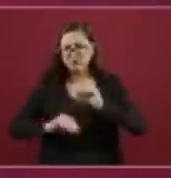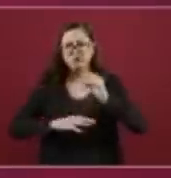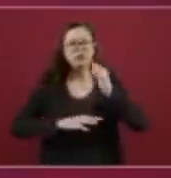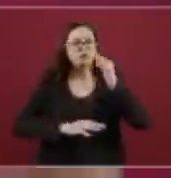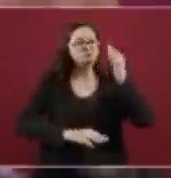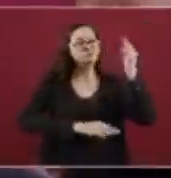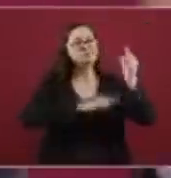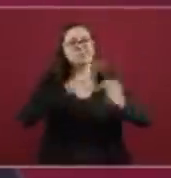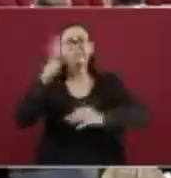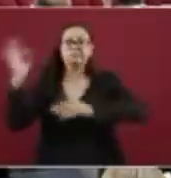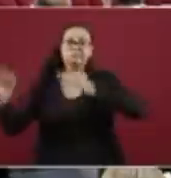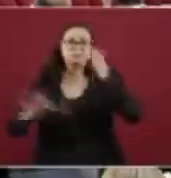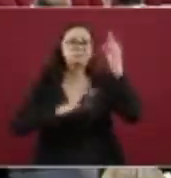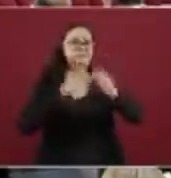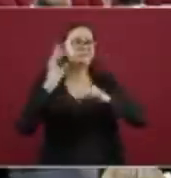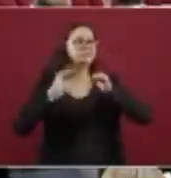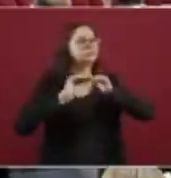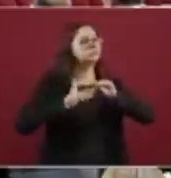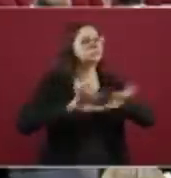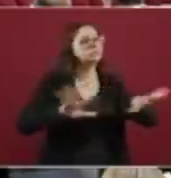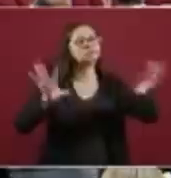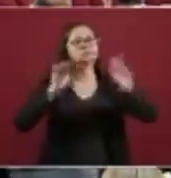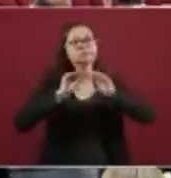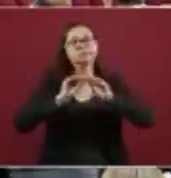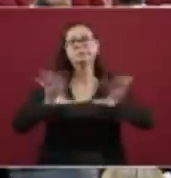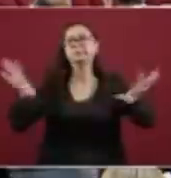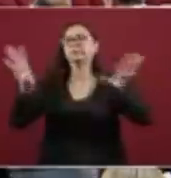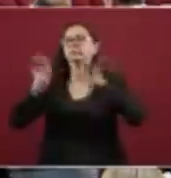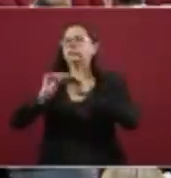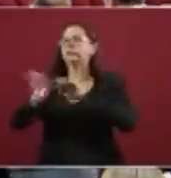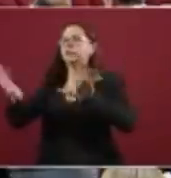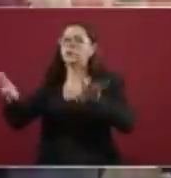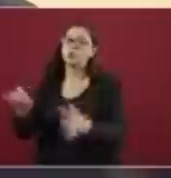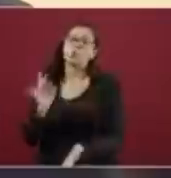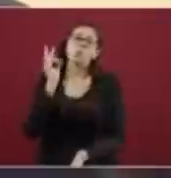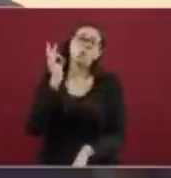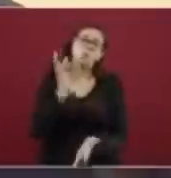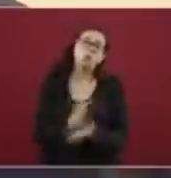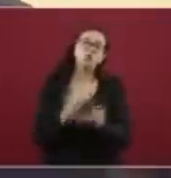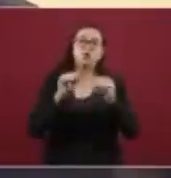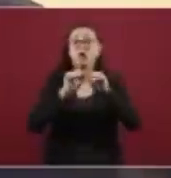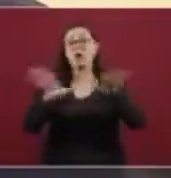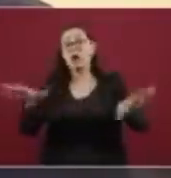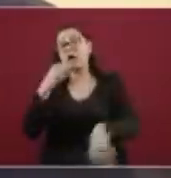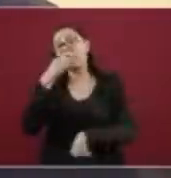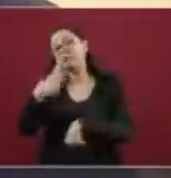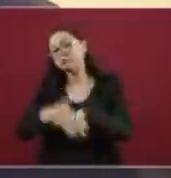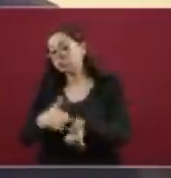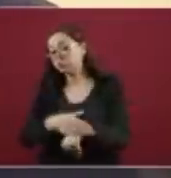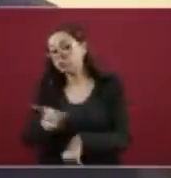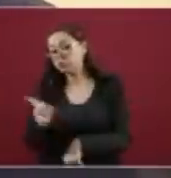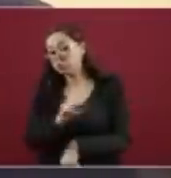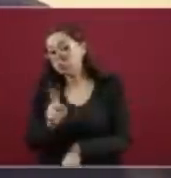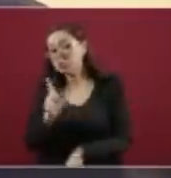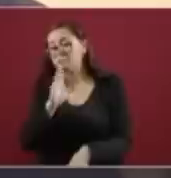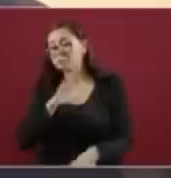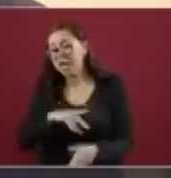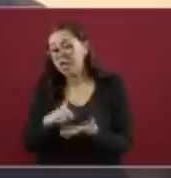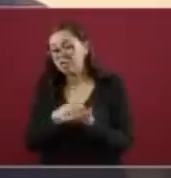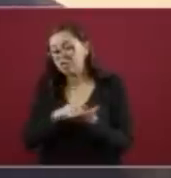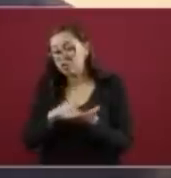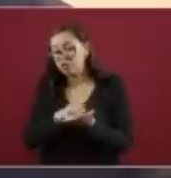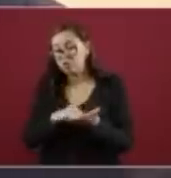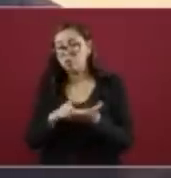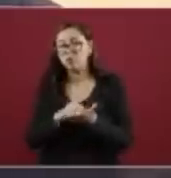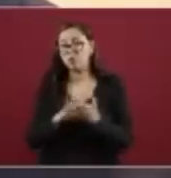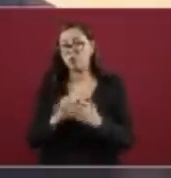pero no queremos nada más la campaña, no es nada más no consumas o